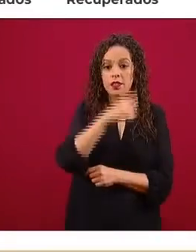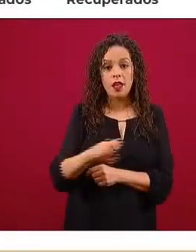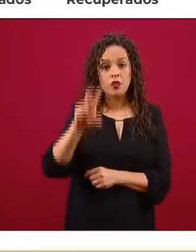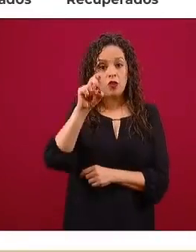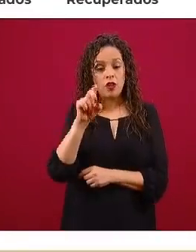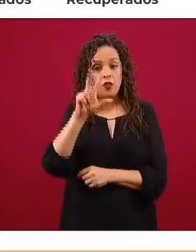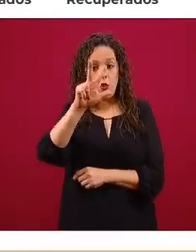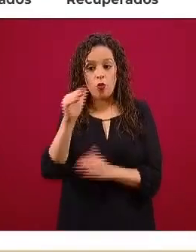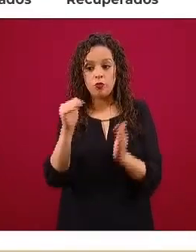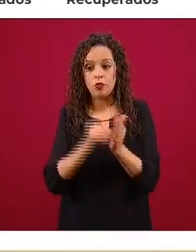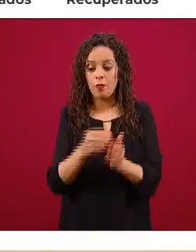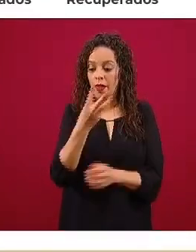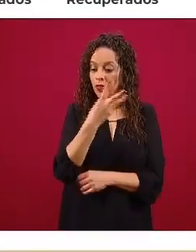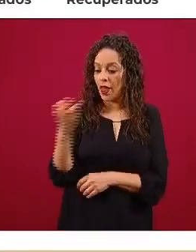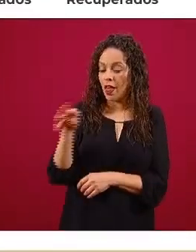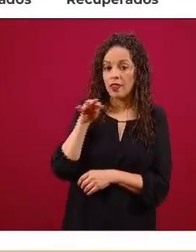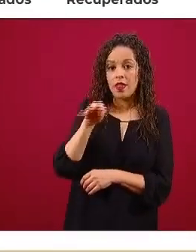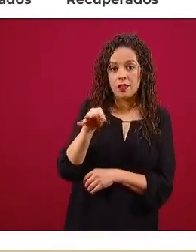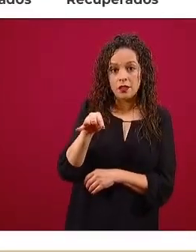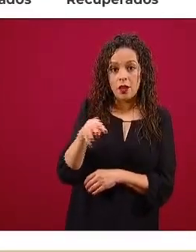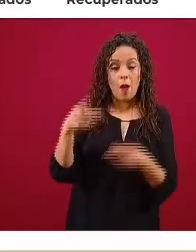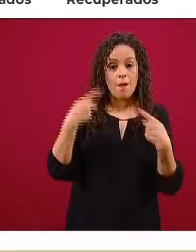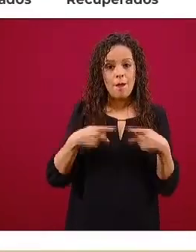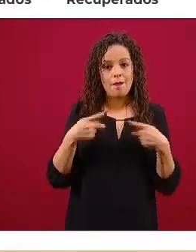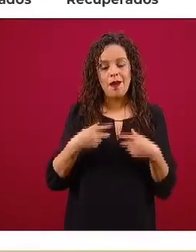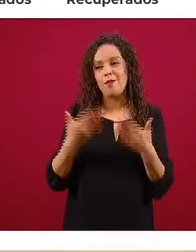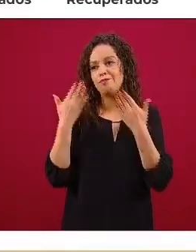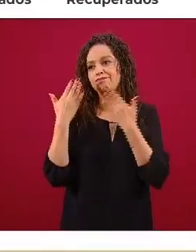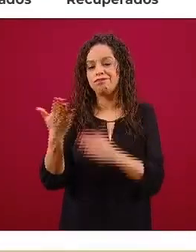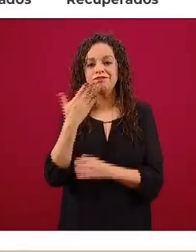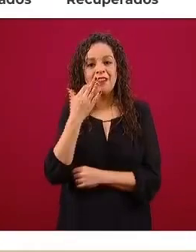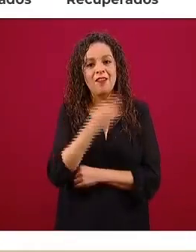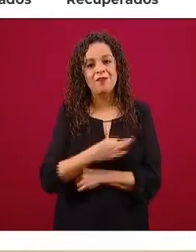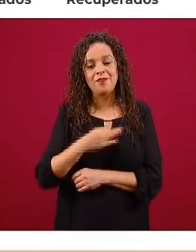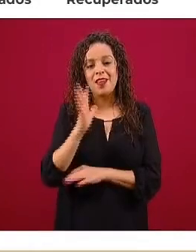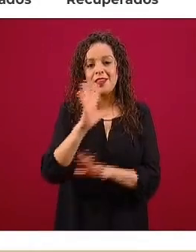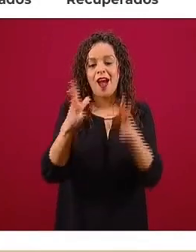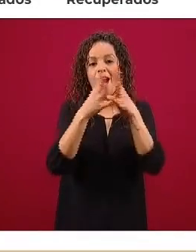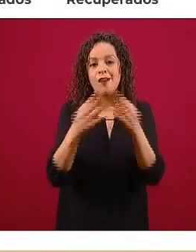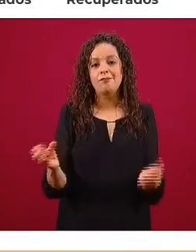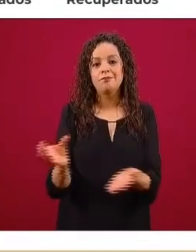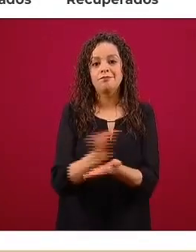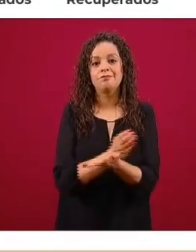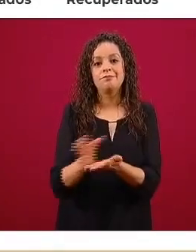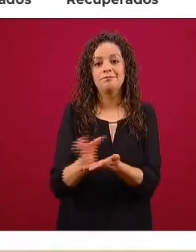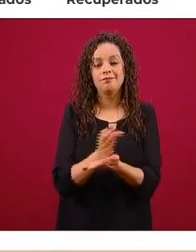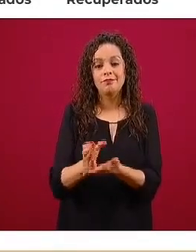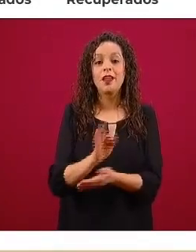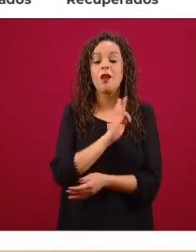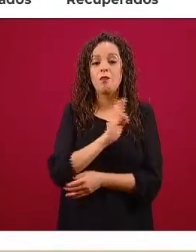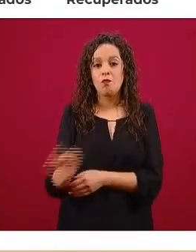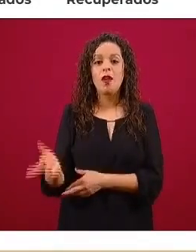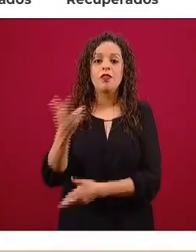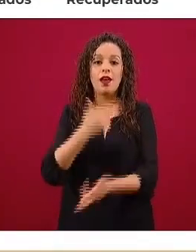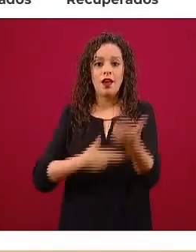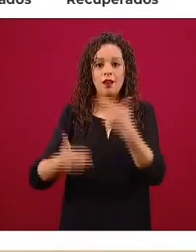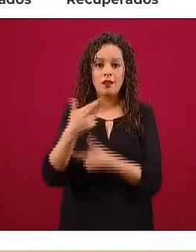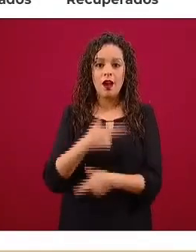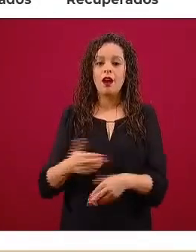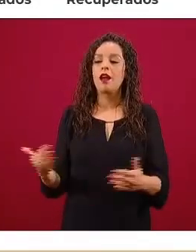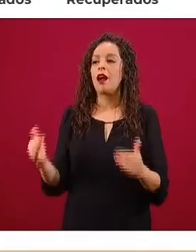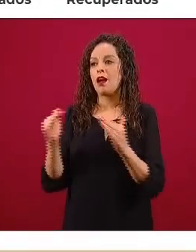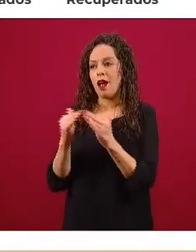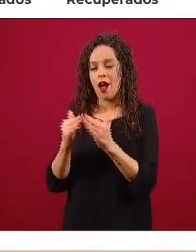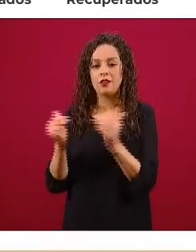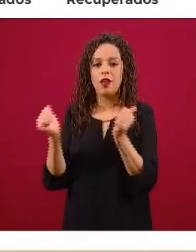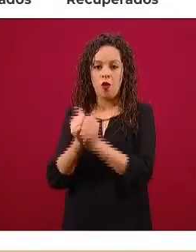138.319 las personas que felizmente se han recuperado de la enfermedad, han podido regresar lógicamente a su vida